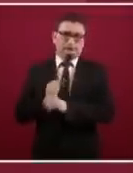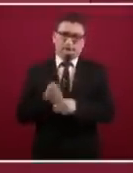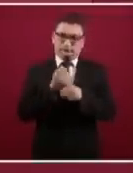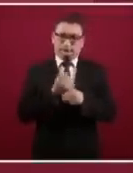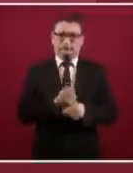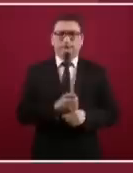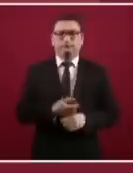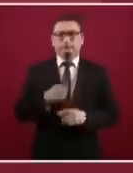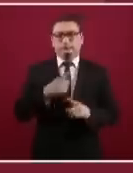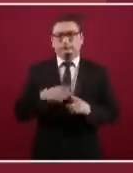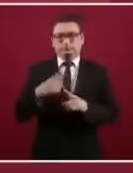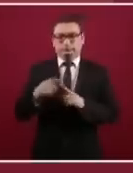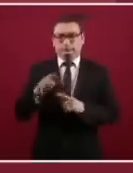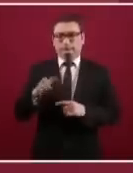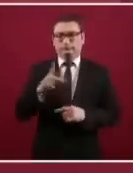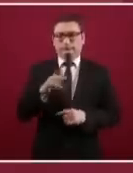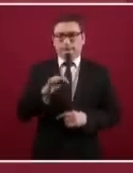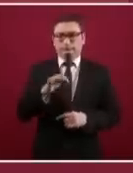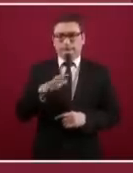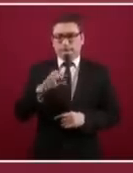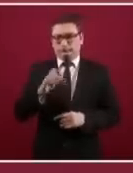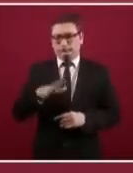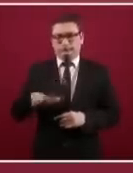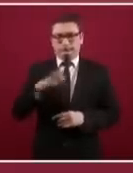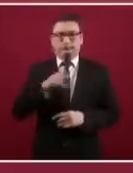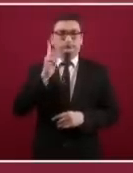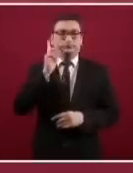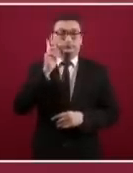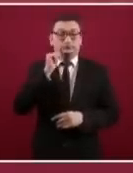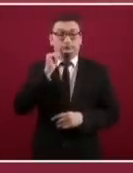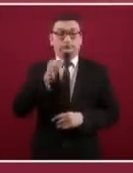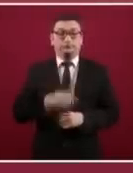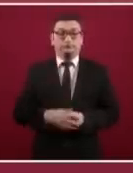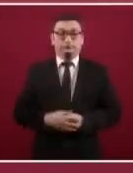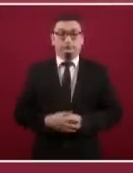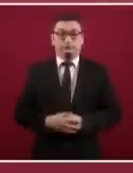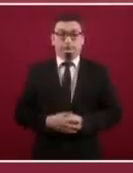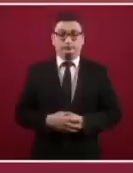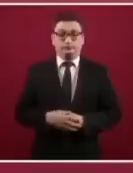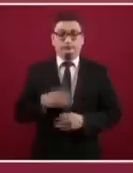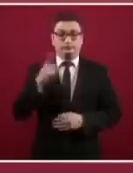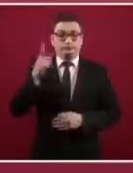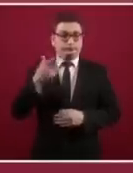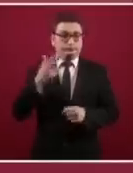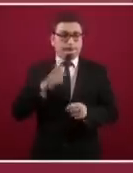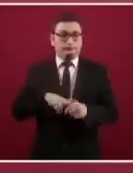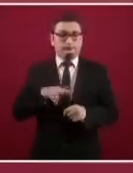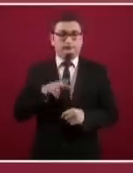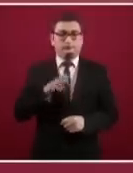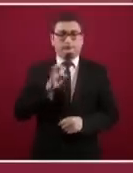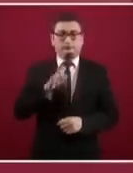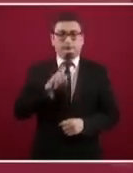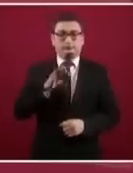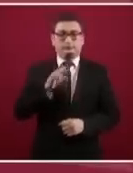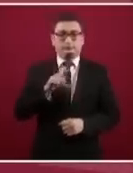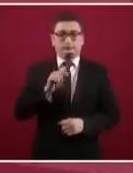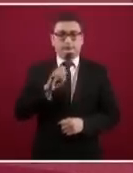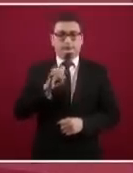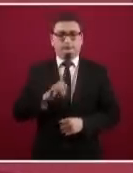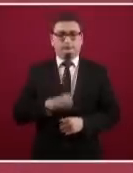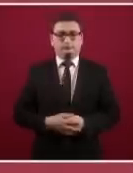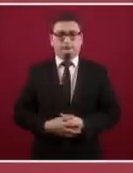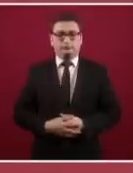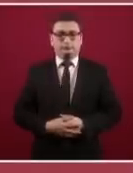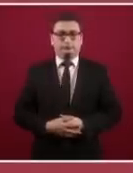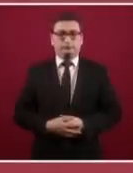Pacífico. Mañana vamos a estar en el Hospital del Fuerte y por